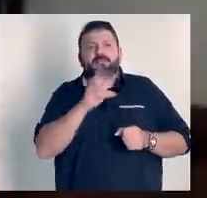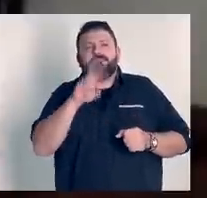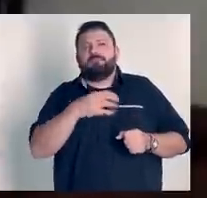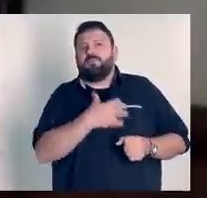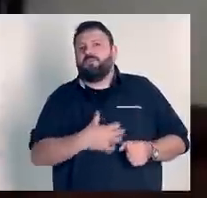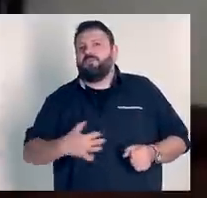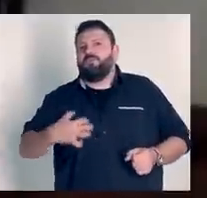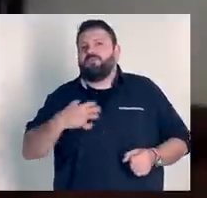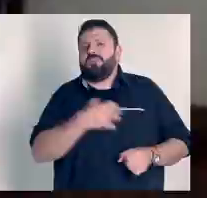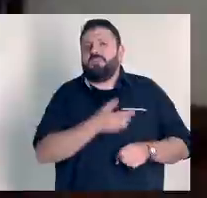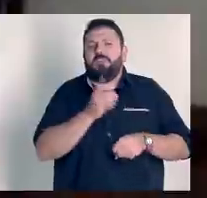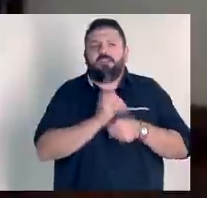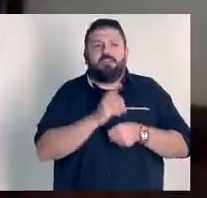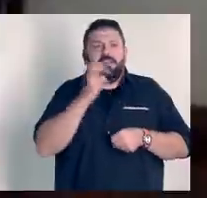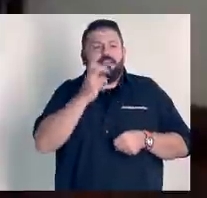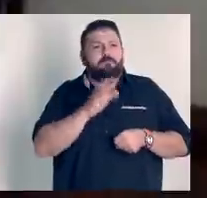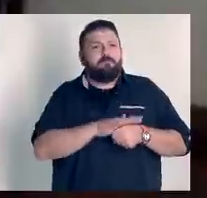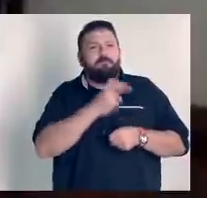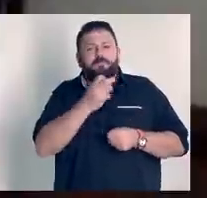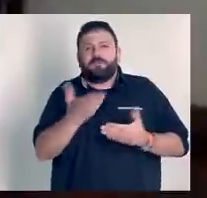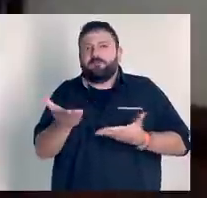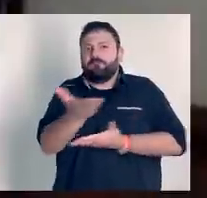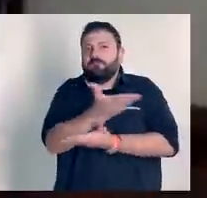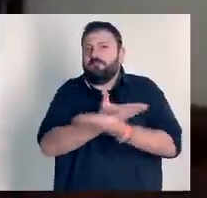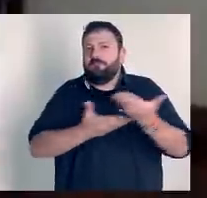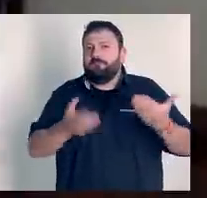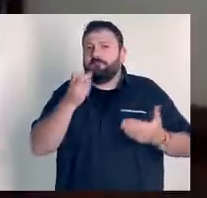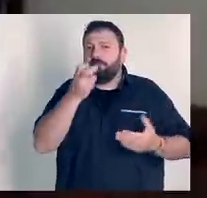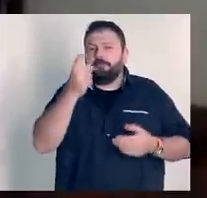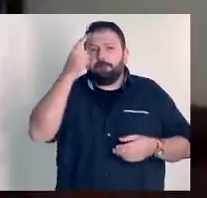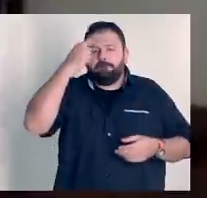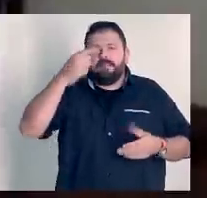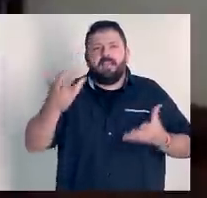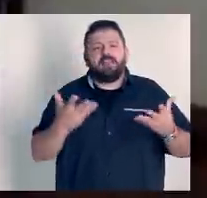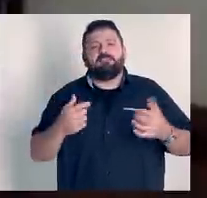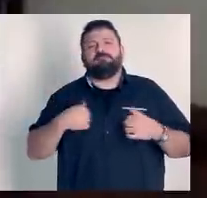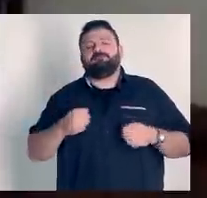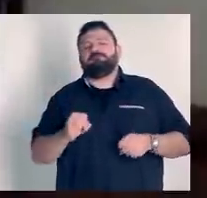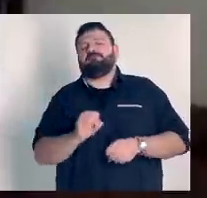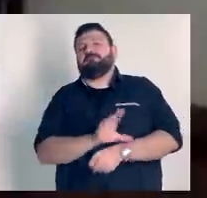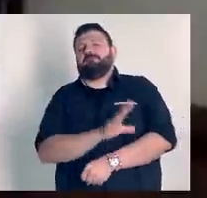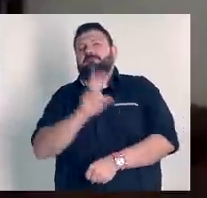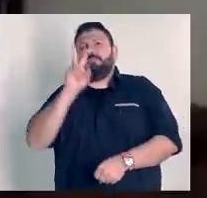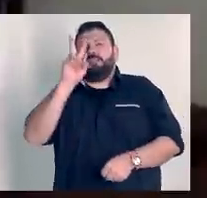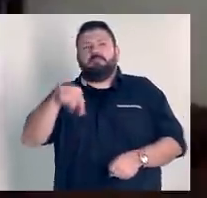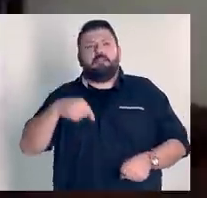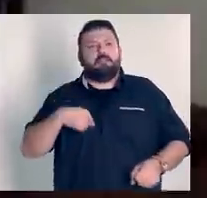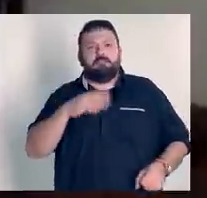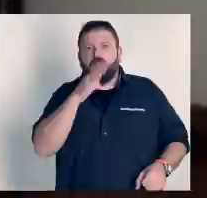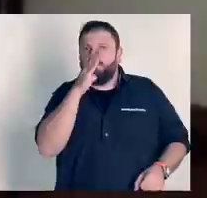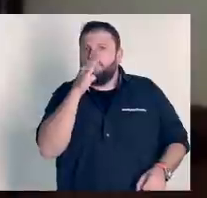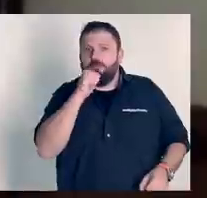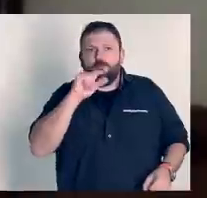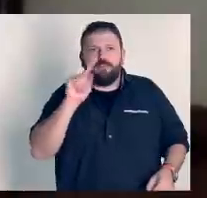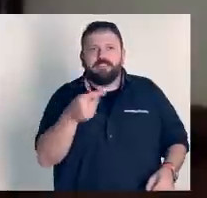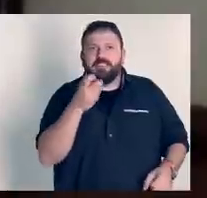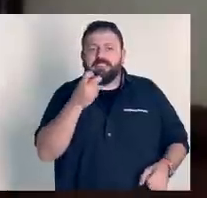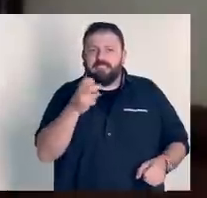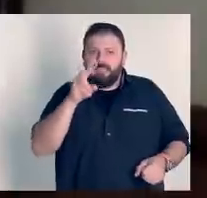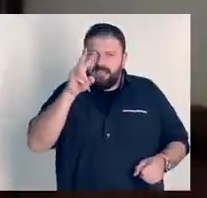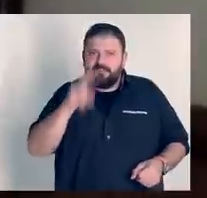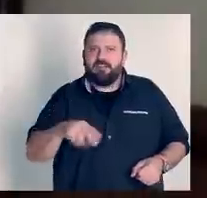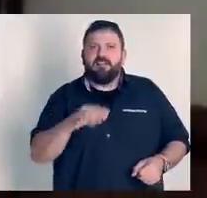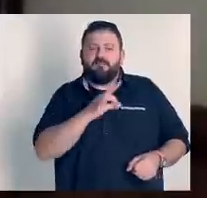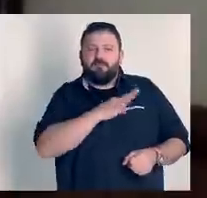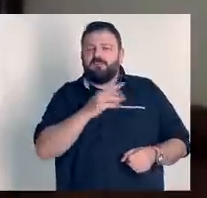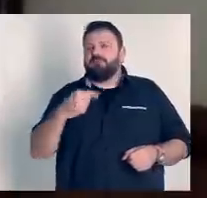lo voy a compartir para hacerme el dos. Y me decía, no puede ser. La verdad es que fue algo